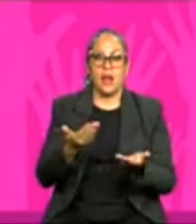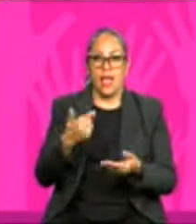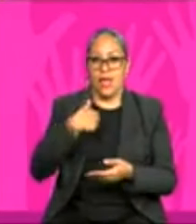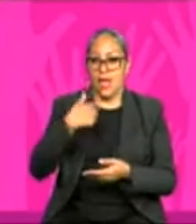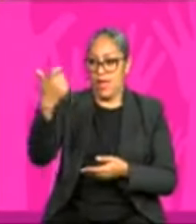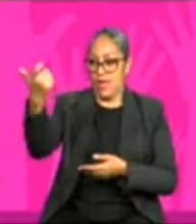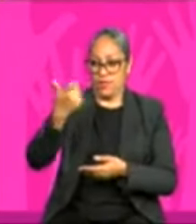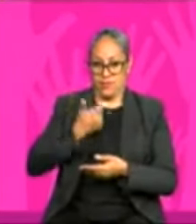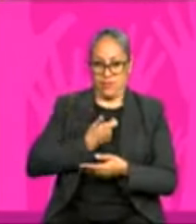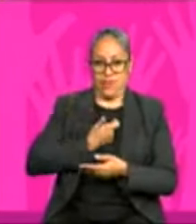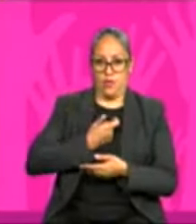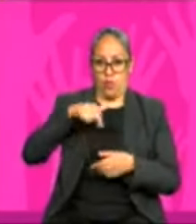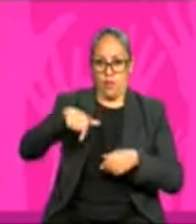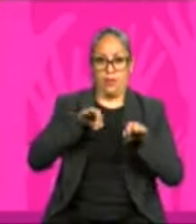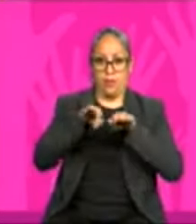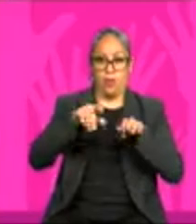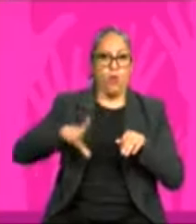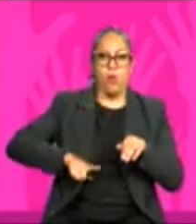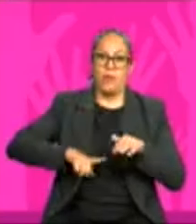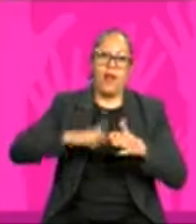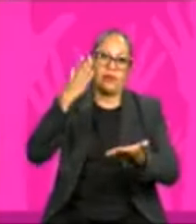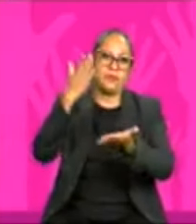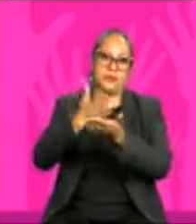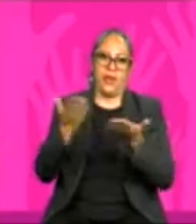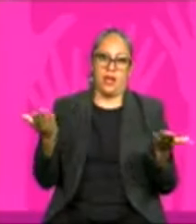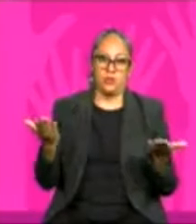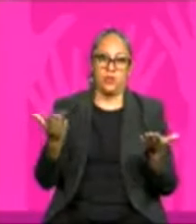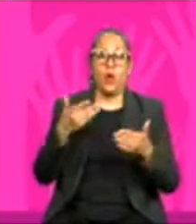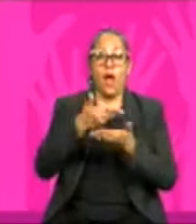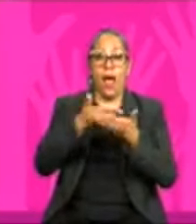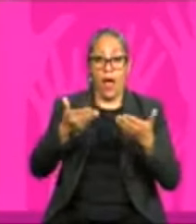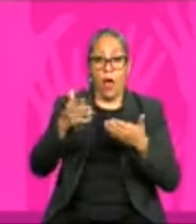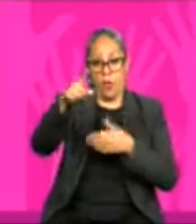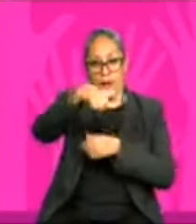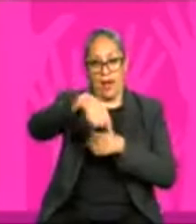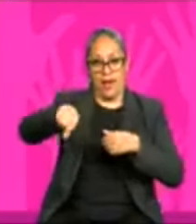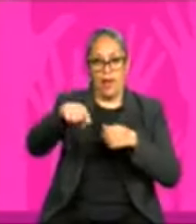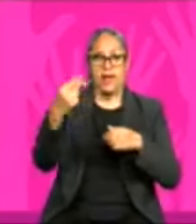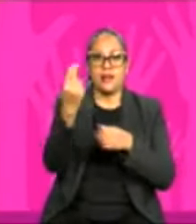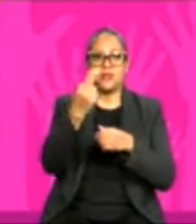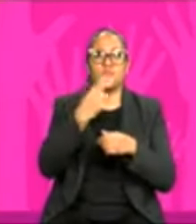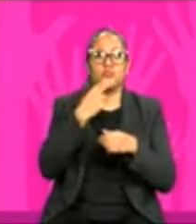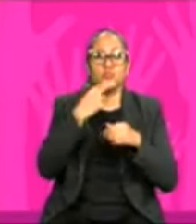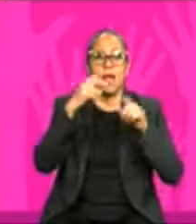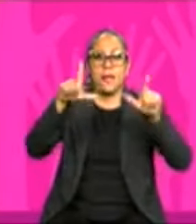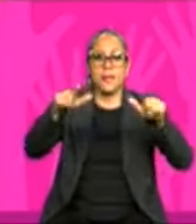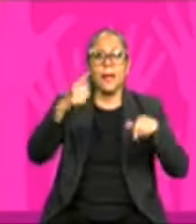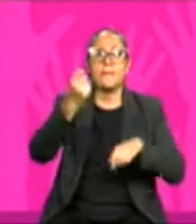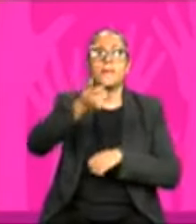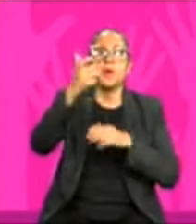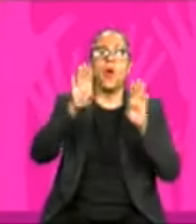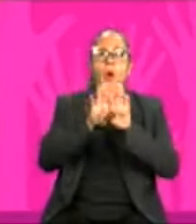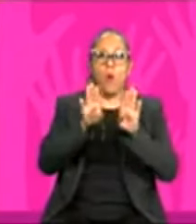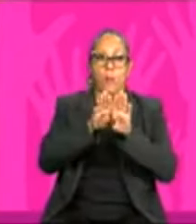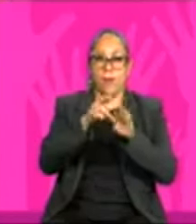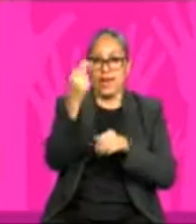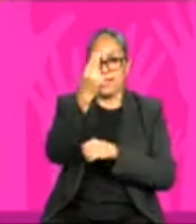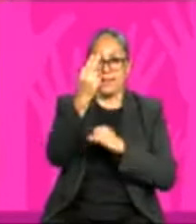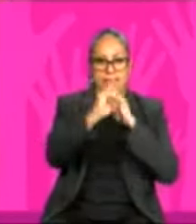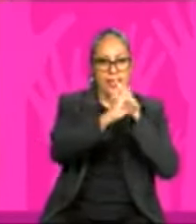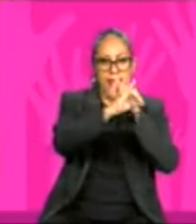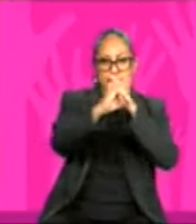por los funcionarios públicos. Para que la ciudadanía digital sea una realidad, el primer paso será llevar